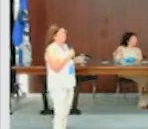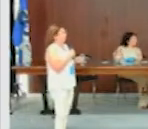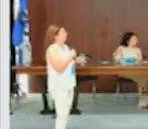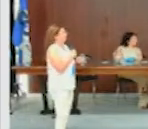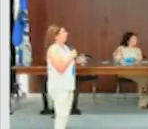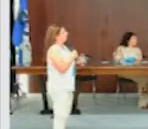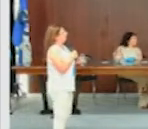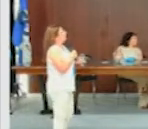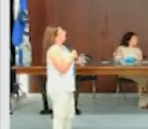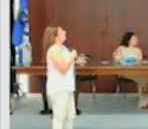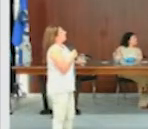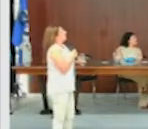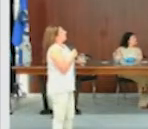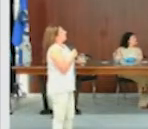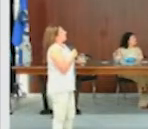qua non.